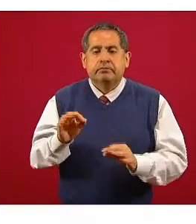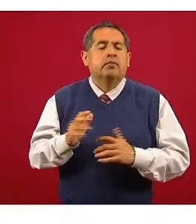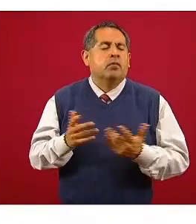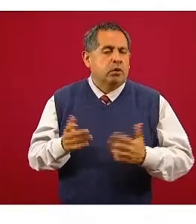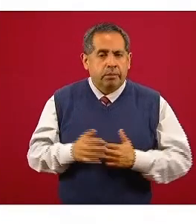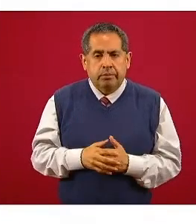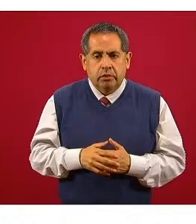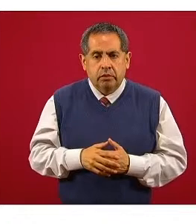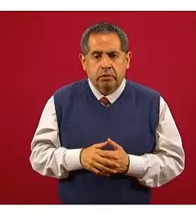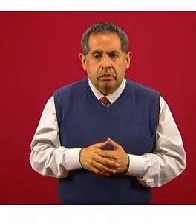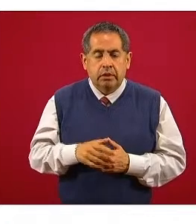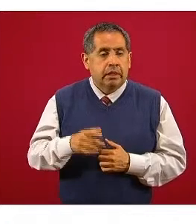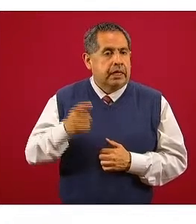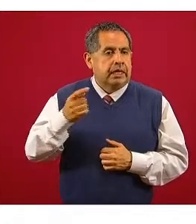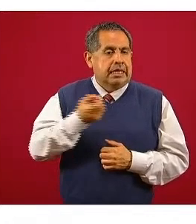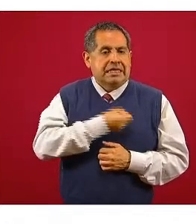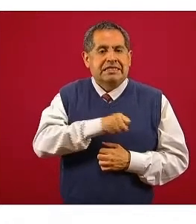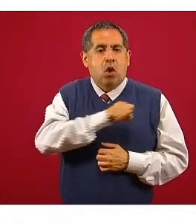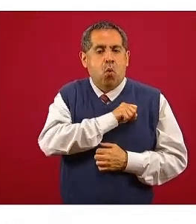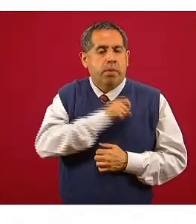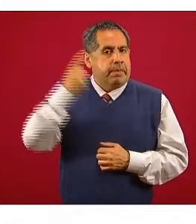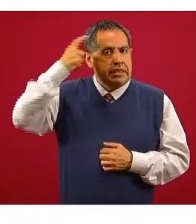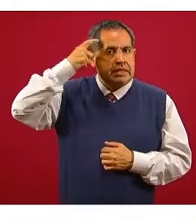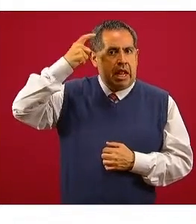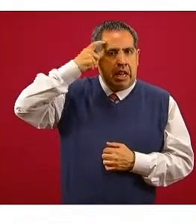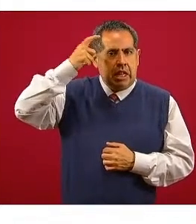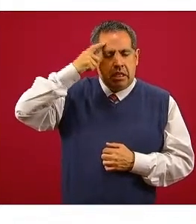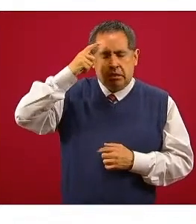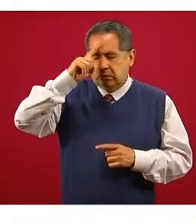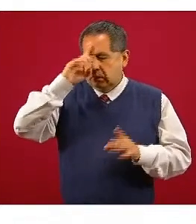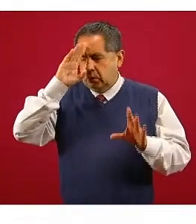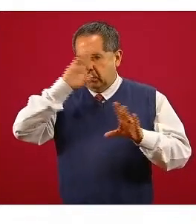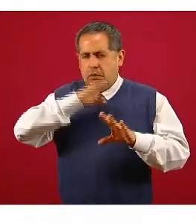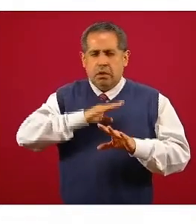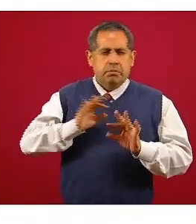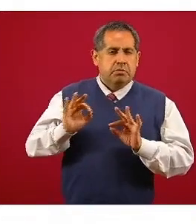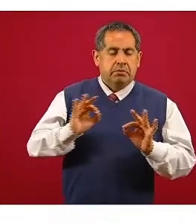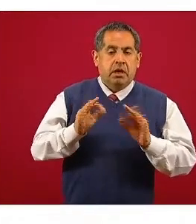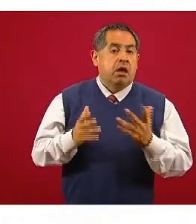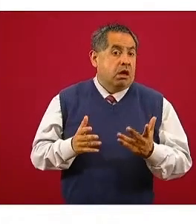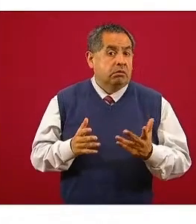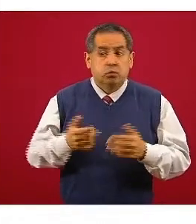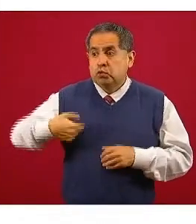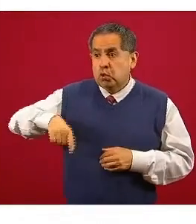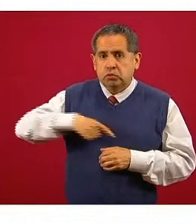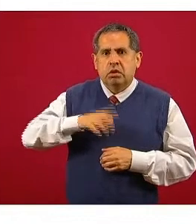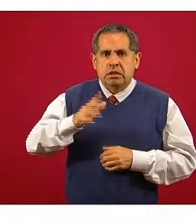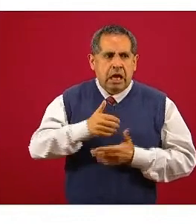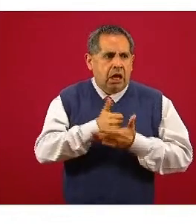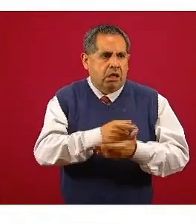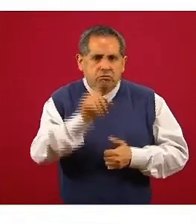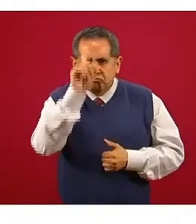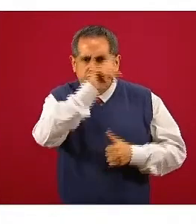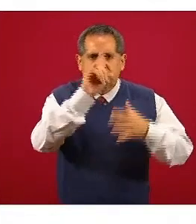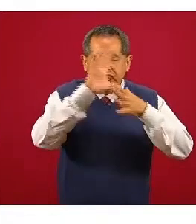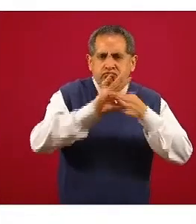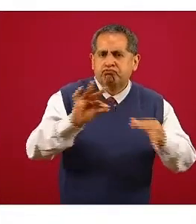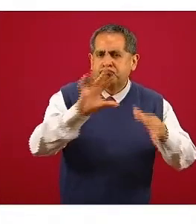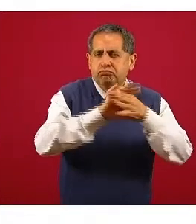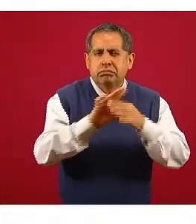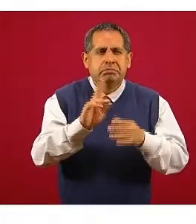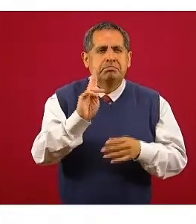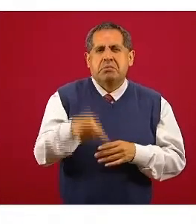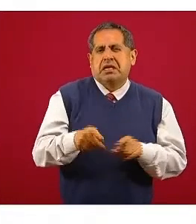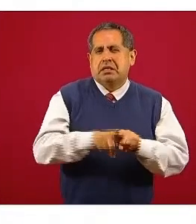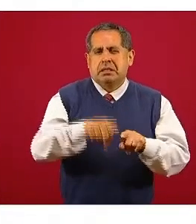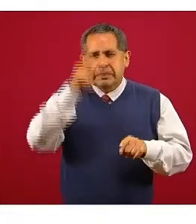la atención de la salud mental. Hasta la fecha hemos dado un buen número de atenciones mentales, de salud